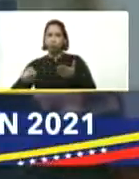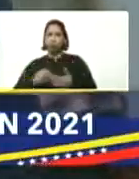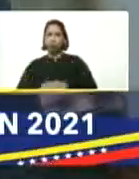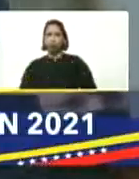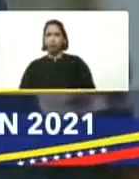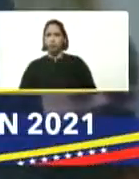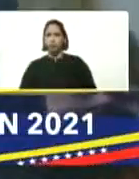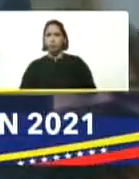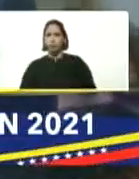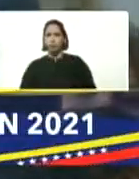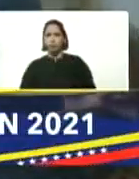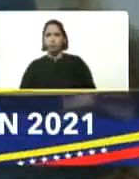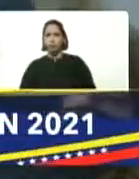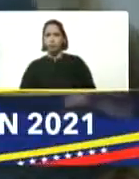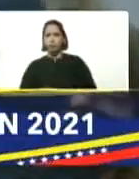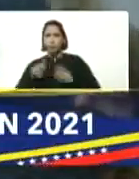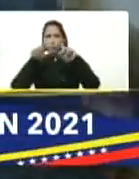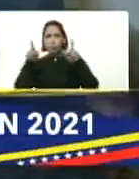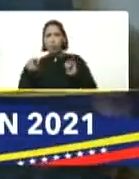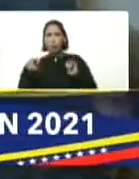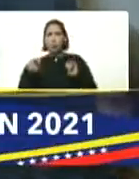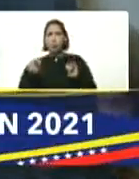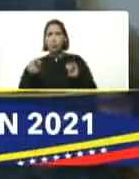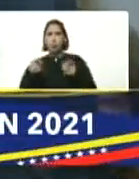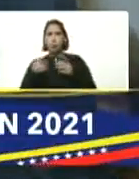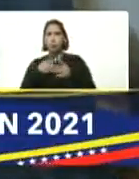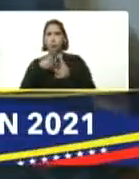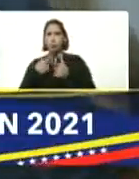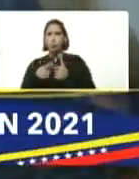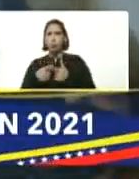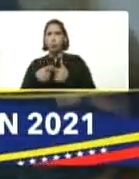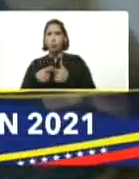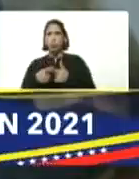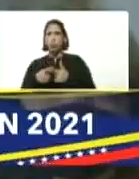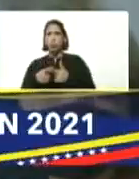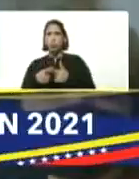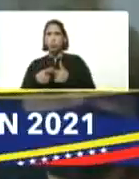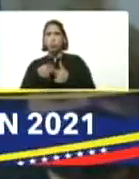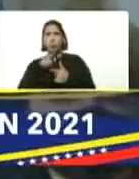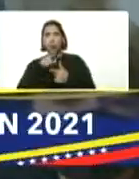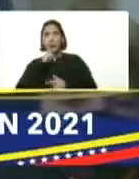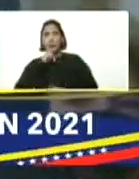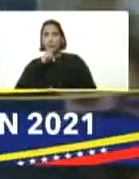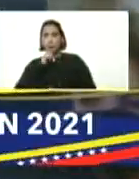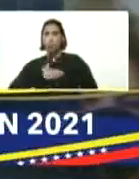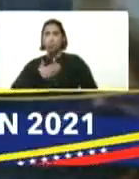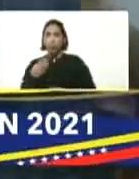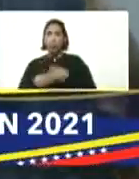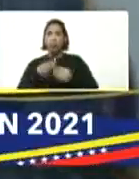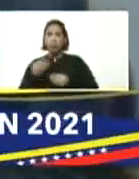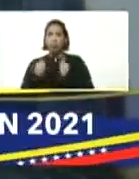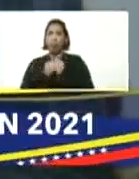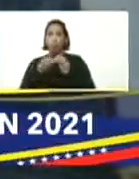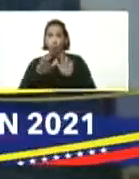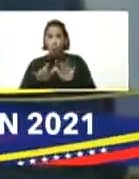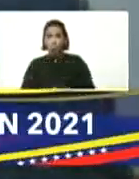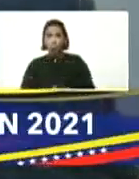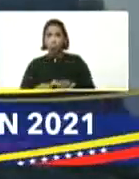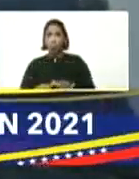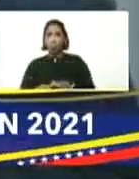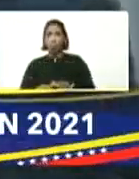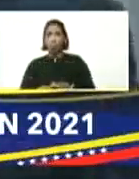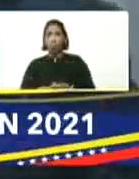asterisco, corchetes. Entonces, eso difícilmente uno lo puede hacer con una computadora.